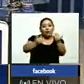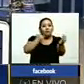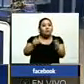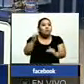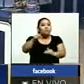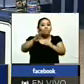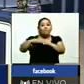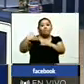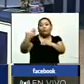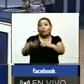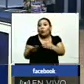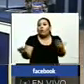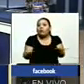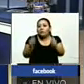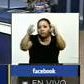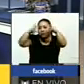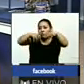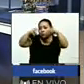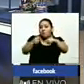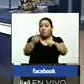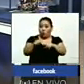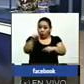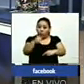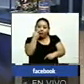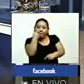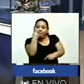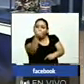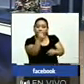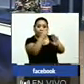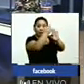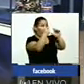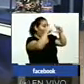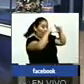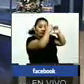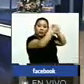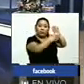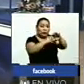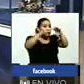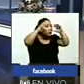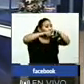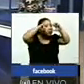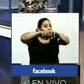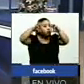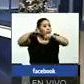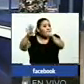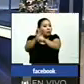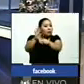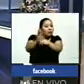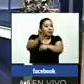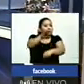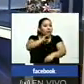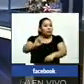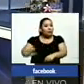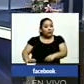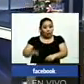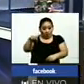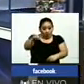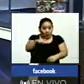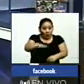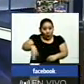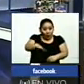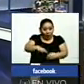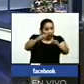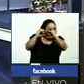que se esperan para las próximas horas, pero de momento, como ya lo veíamos en las imágenes, lluvia en prácticamente todo el territorio nacional. Aquí donde nosotros